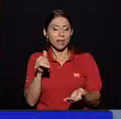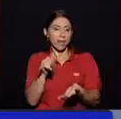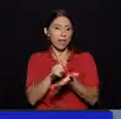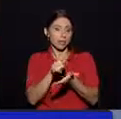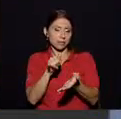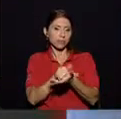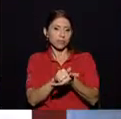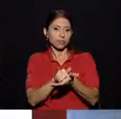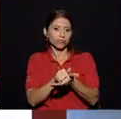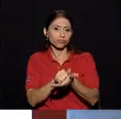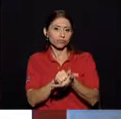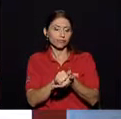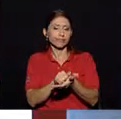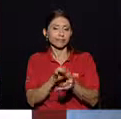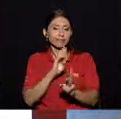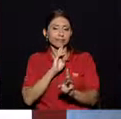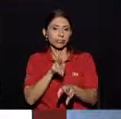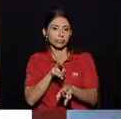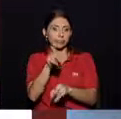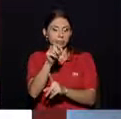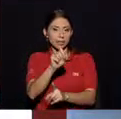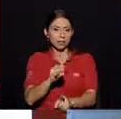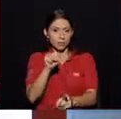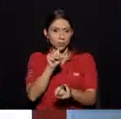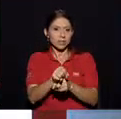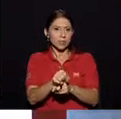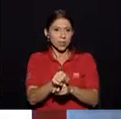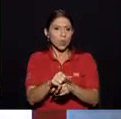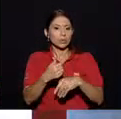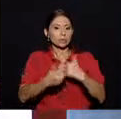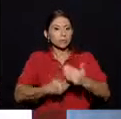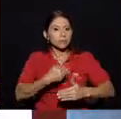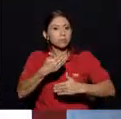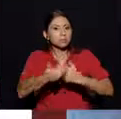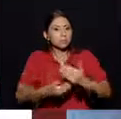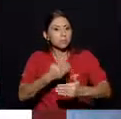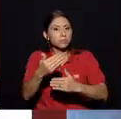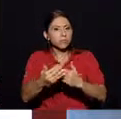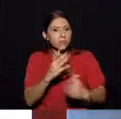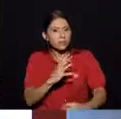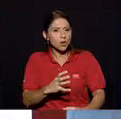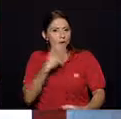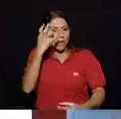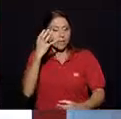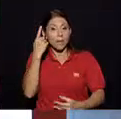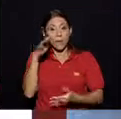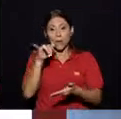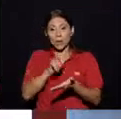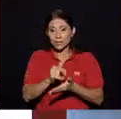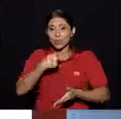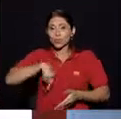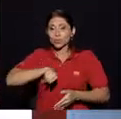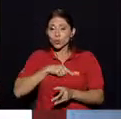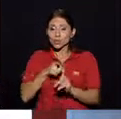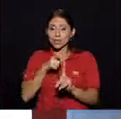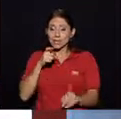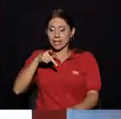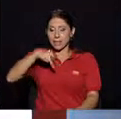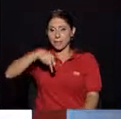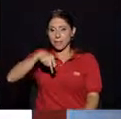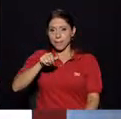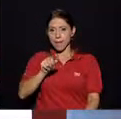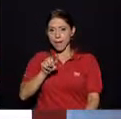esto nos deriva una situación potencialmente cada vez más violenta. Por eso insistimos desde el